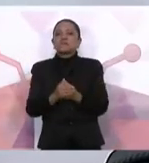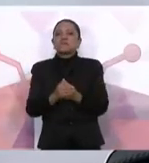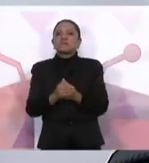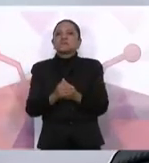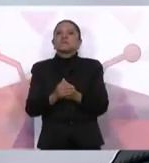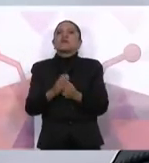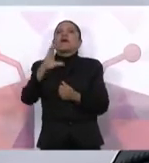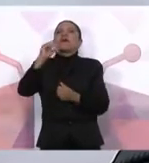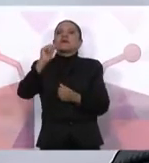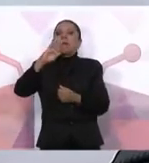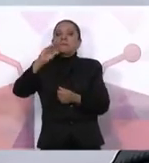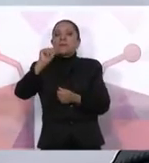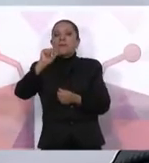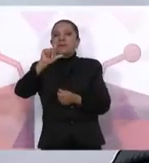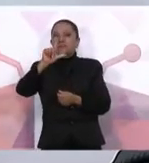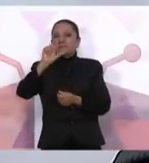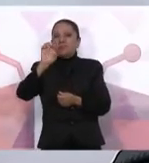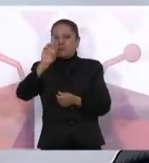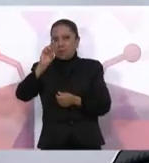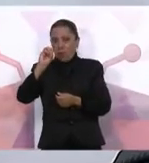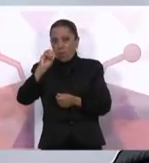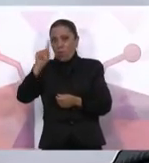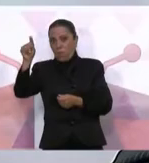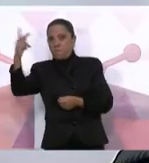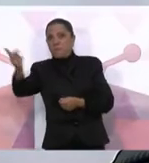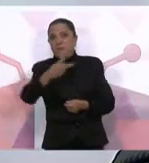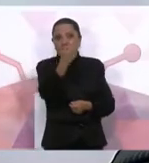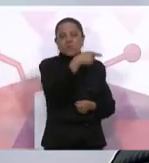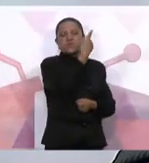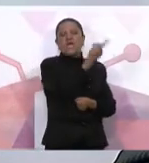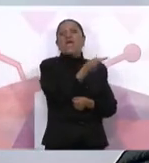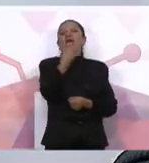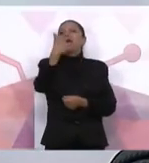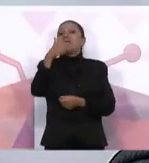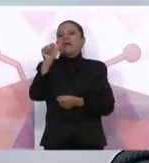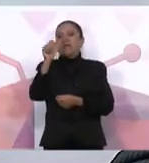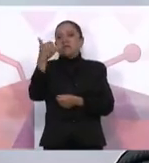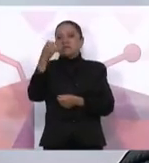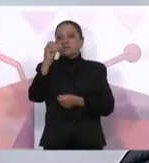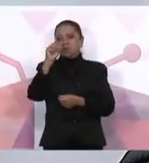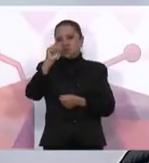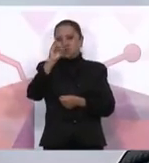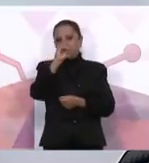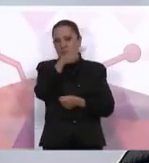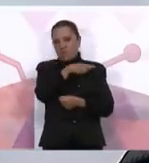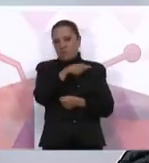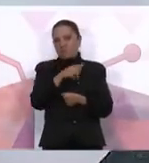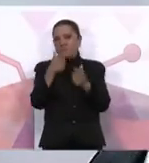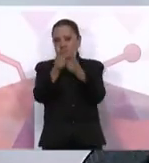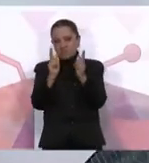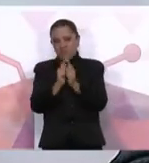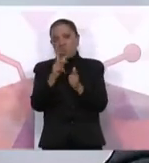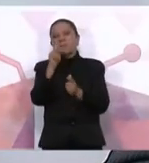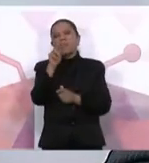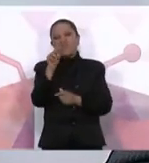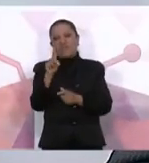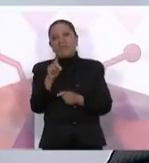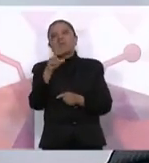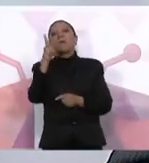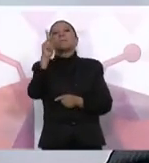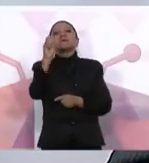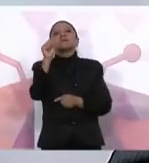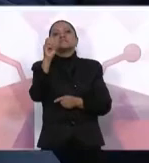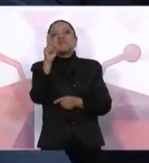solano a rodrigo gayosso cepeda candidato del partido de la región democrática y el partido socialdemócrata en coalición